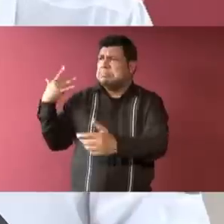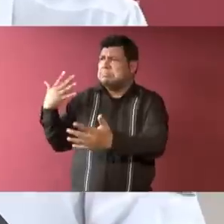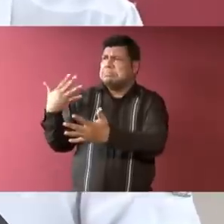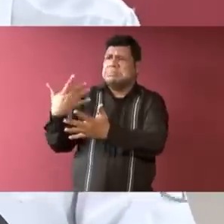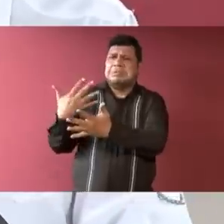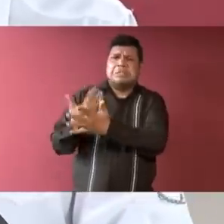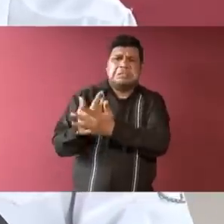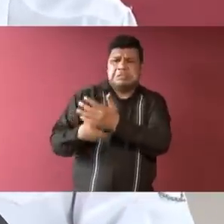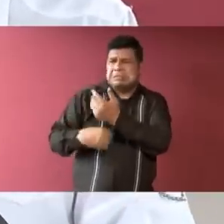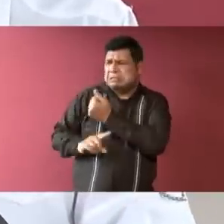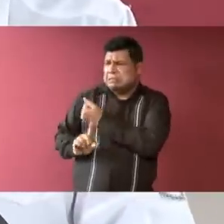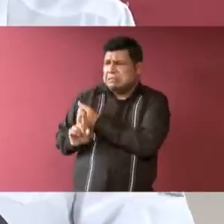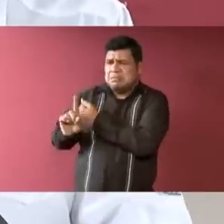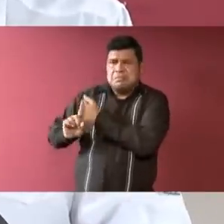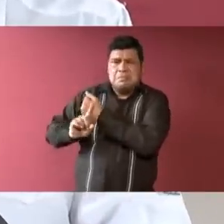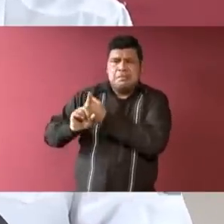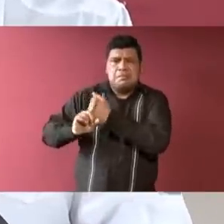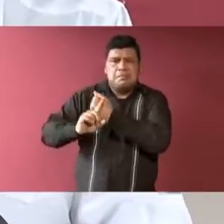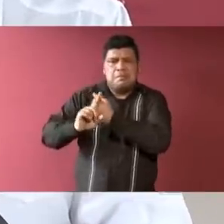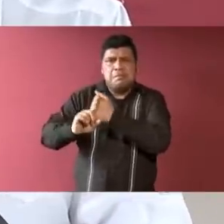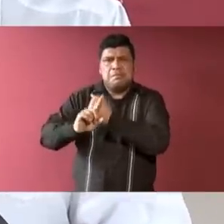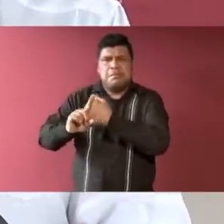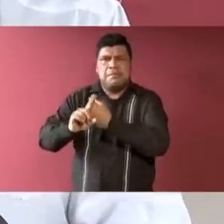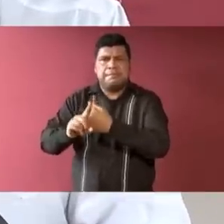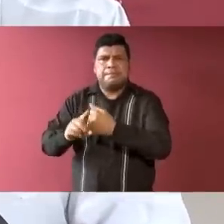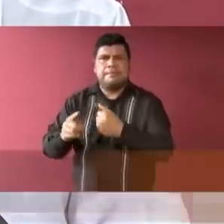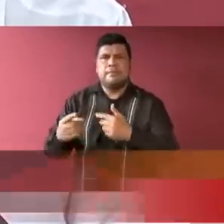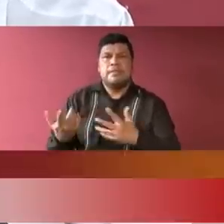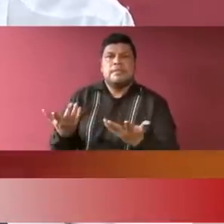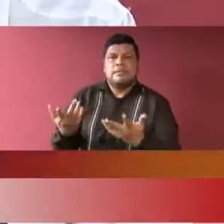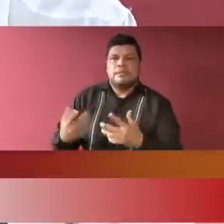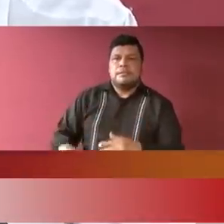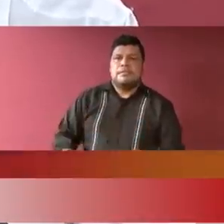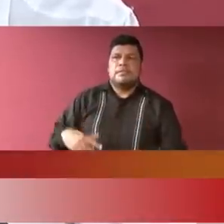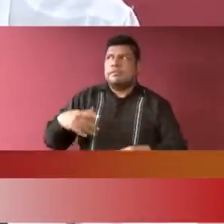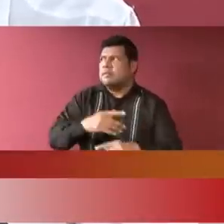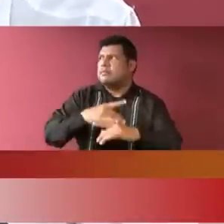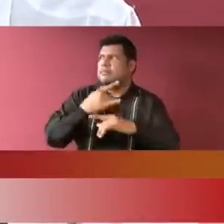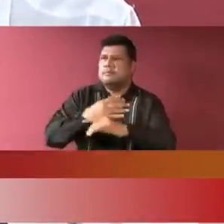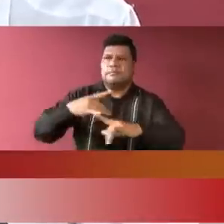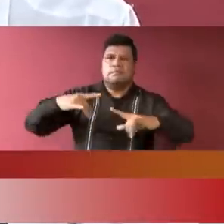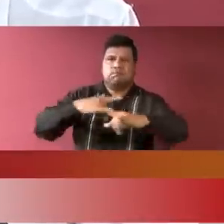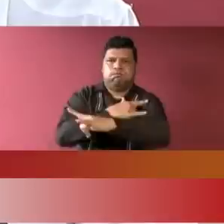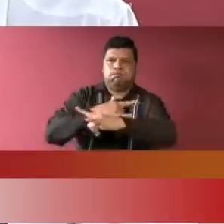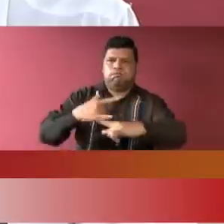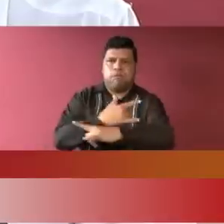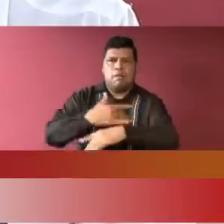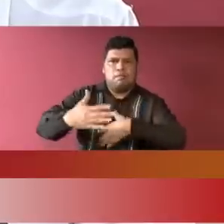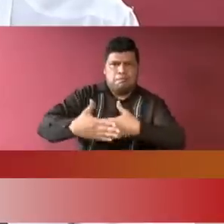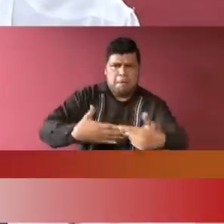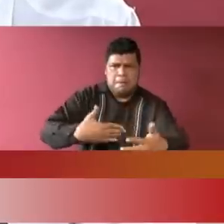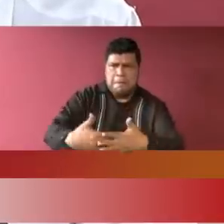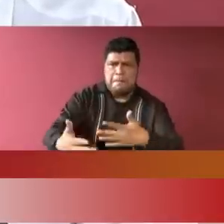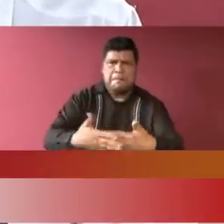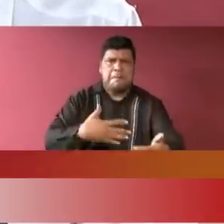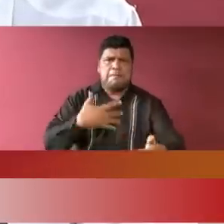Se comenzó a construir esta moderna carretera